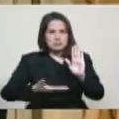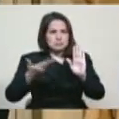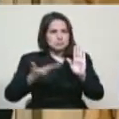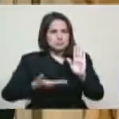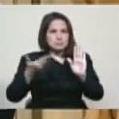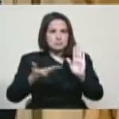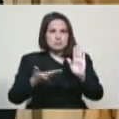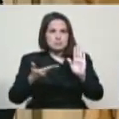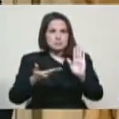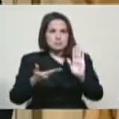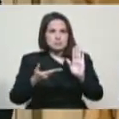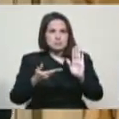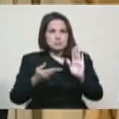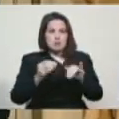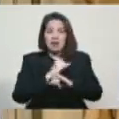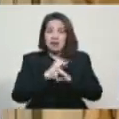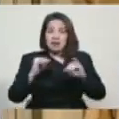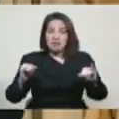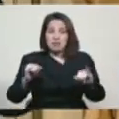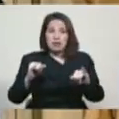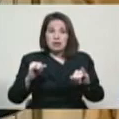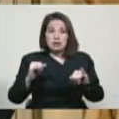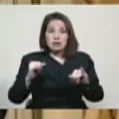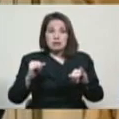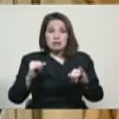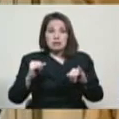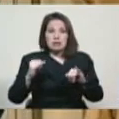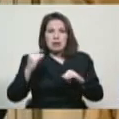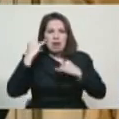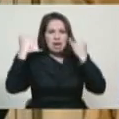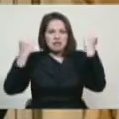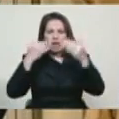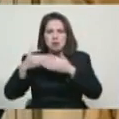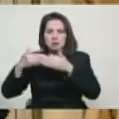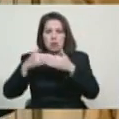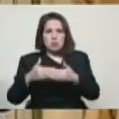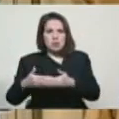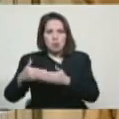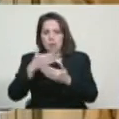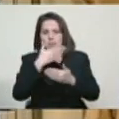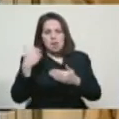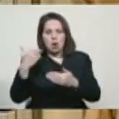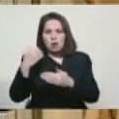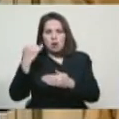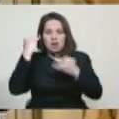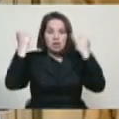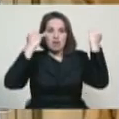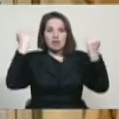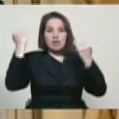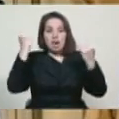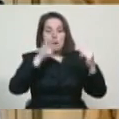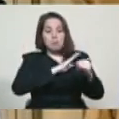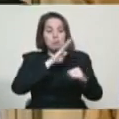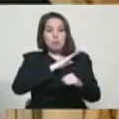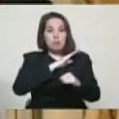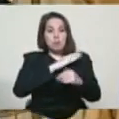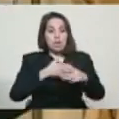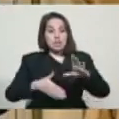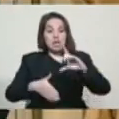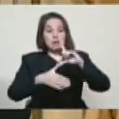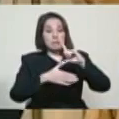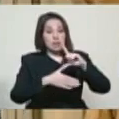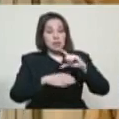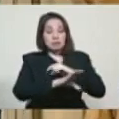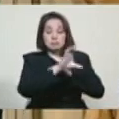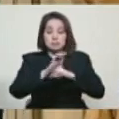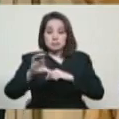una línea de descolonización integral de Venezuela que tenga impacto sobre América Latina y el